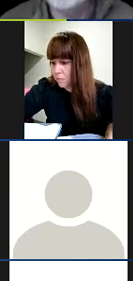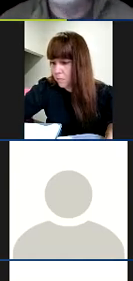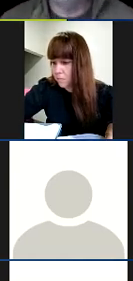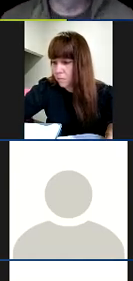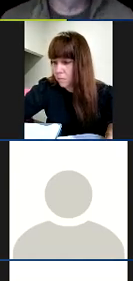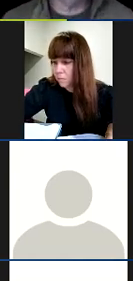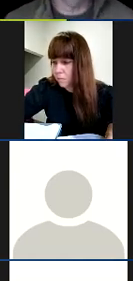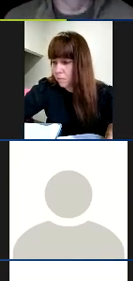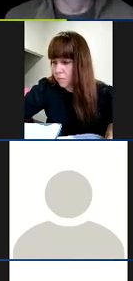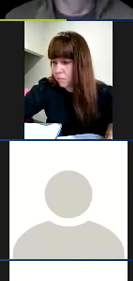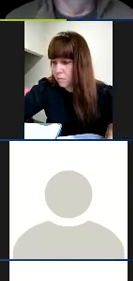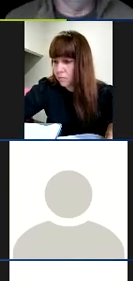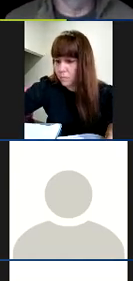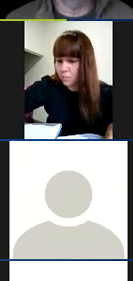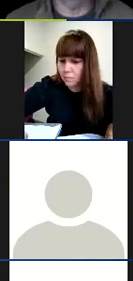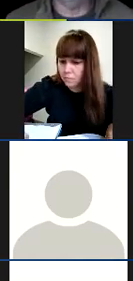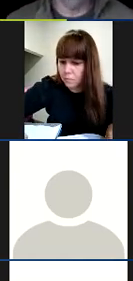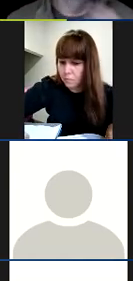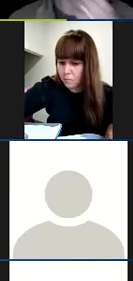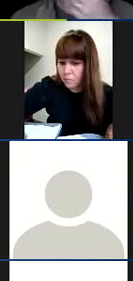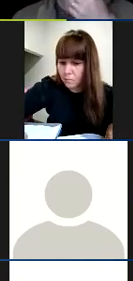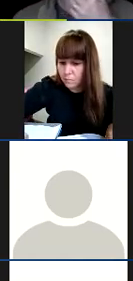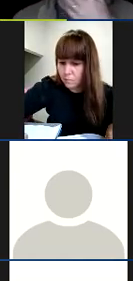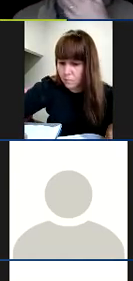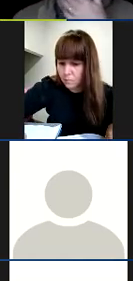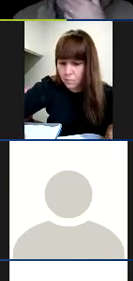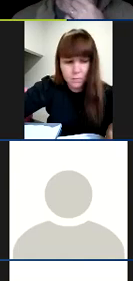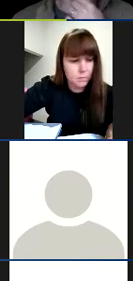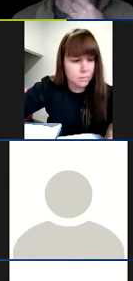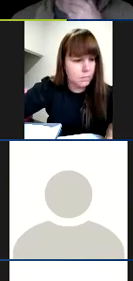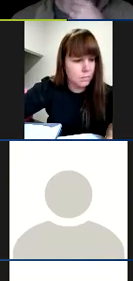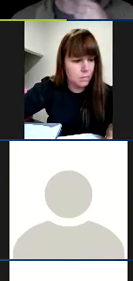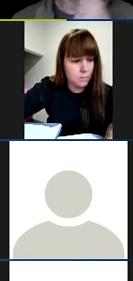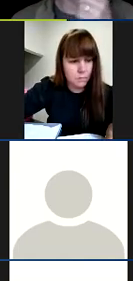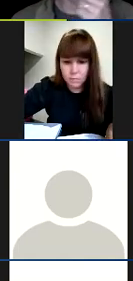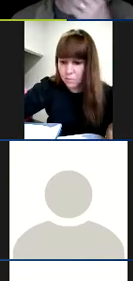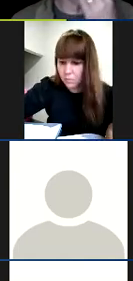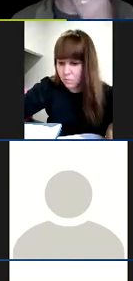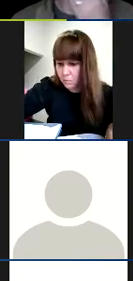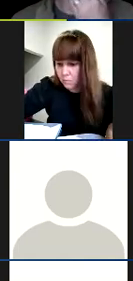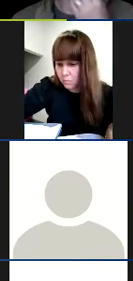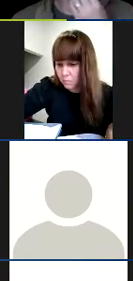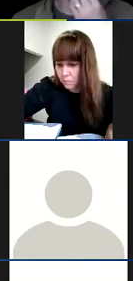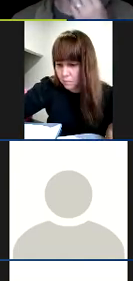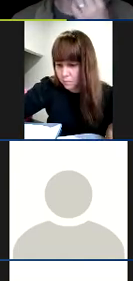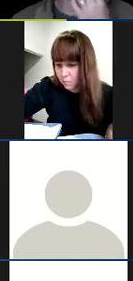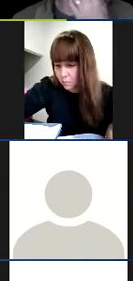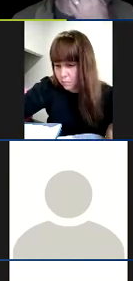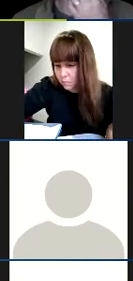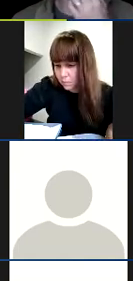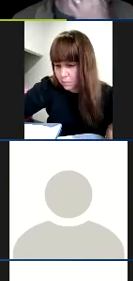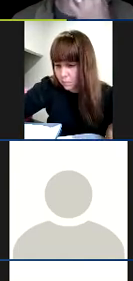más periodicidad. Habrá que ver. Entonces se disponen, mediante este inciso, cuáles son las